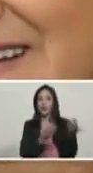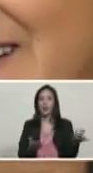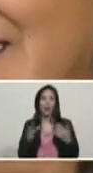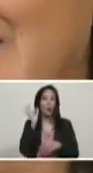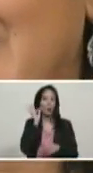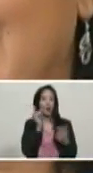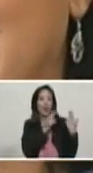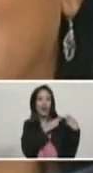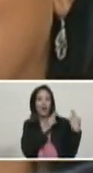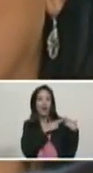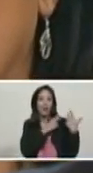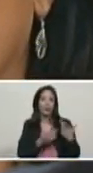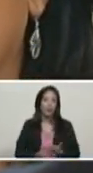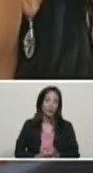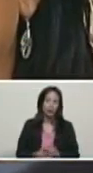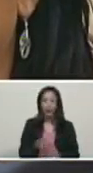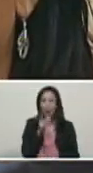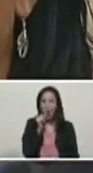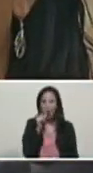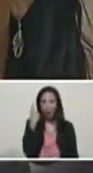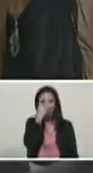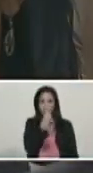No se ríen mucho los hombres del gabinete.